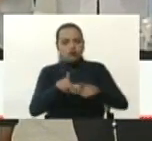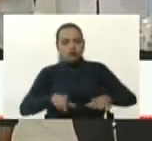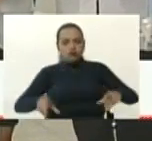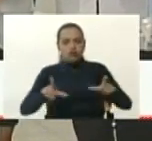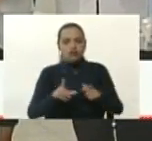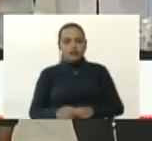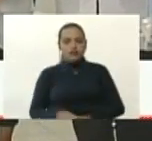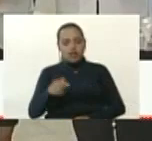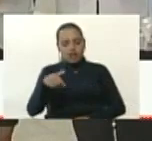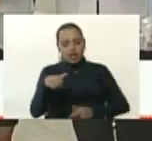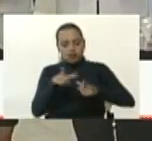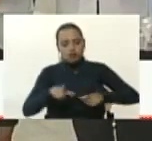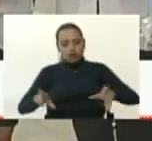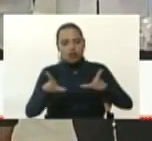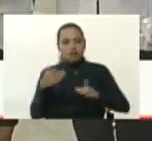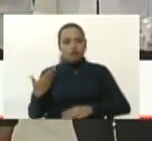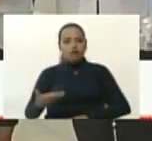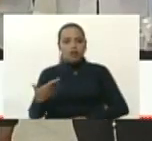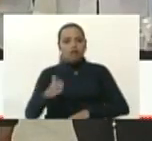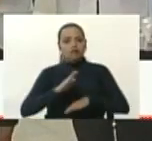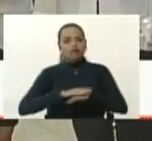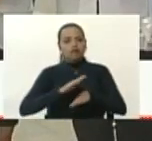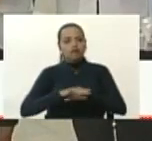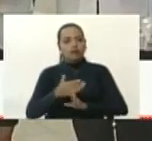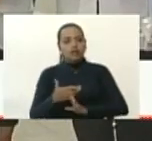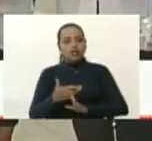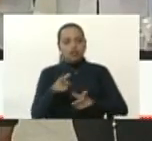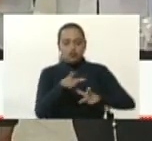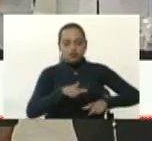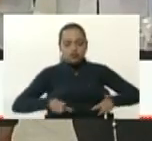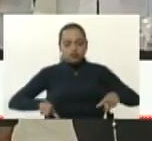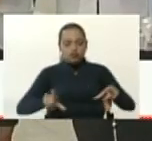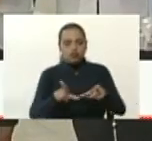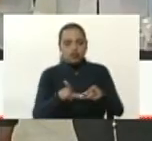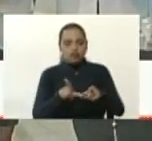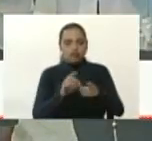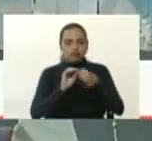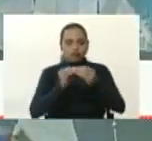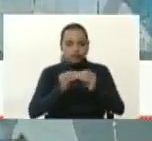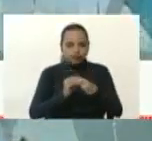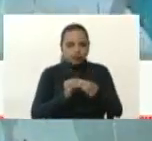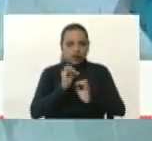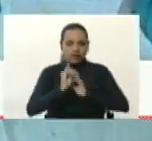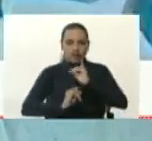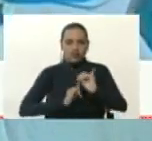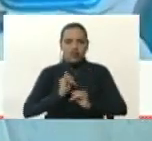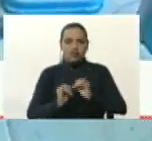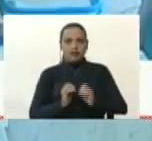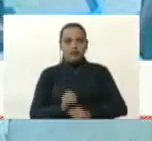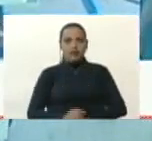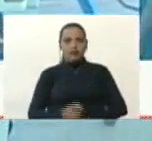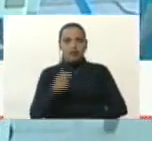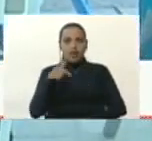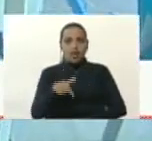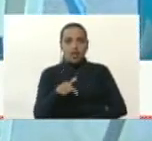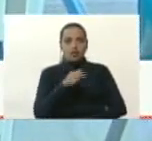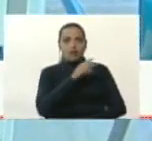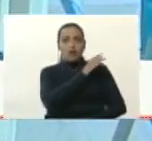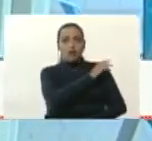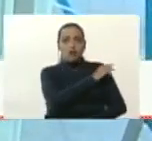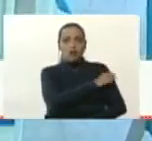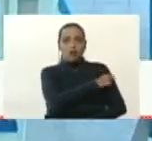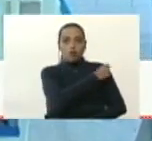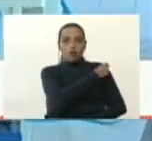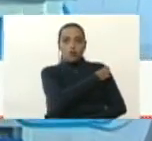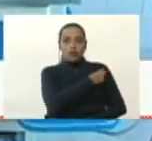es una área muy importante, es la unidad de terapia intensiva neonatal. Este es un hospital, camarada presidente,